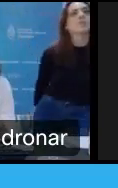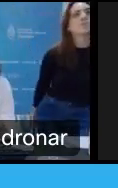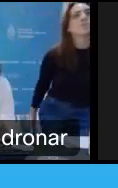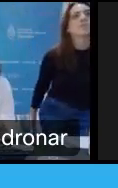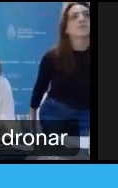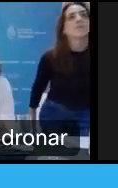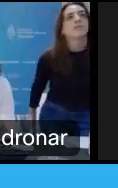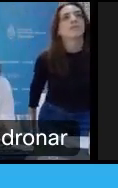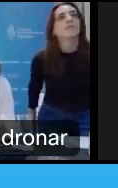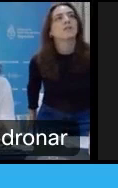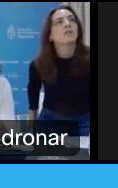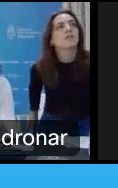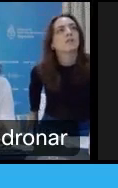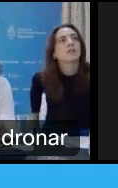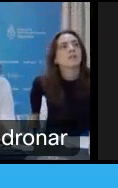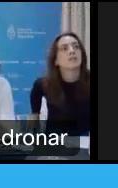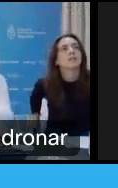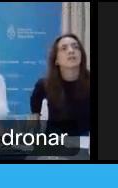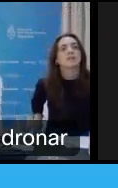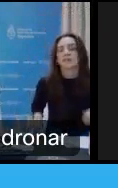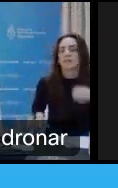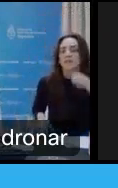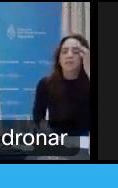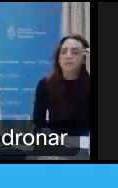¿Ando poniendo nada?